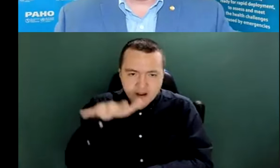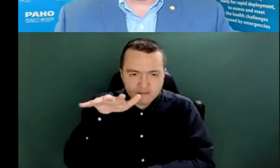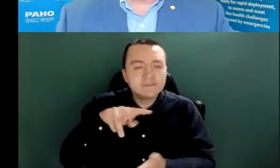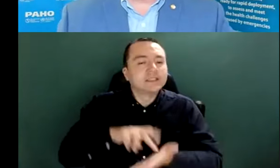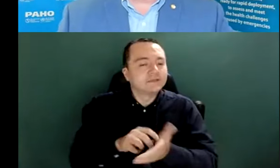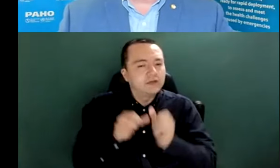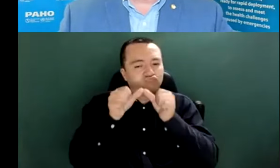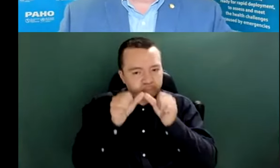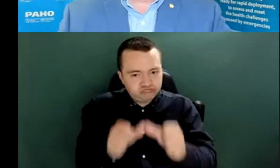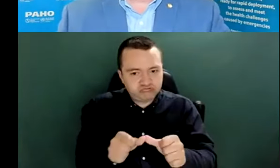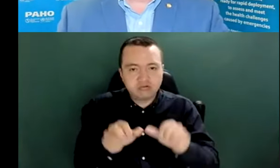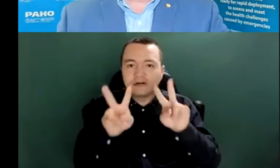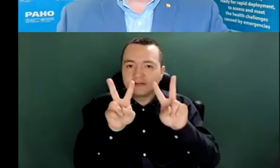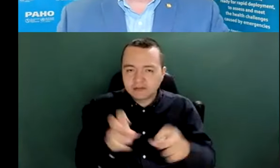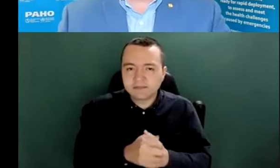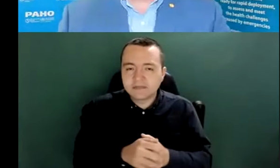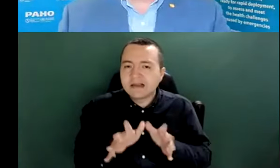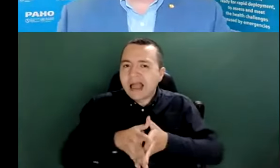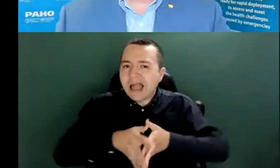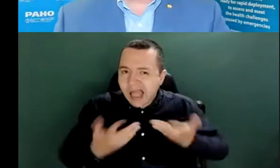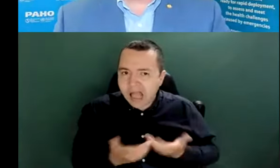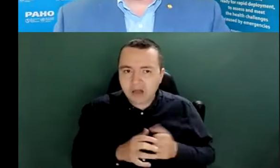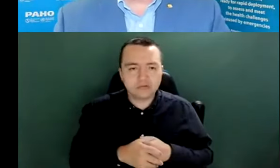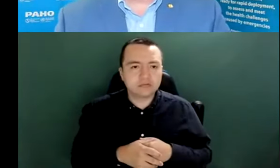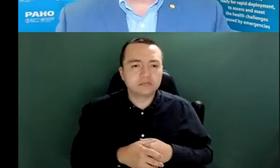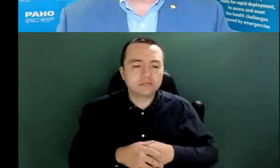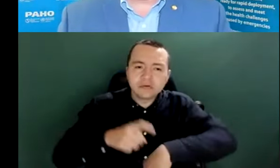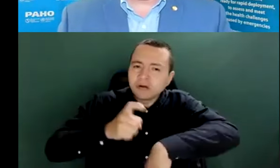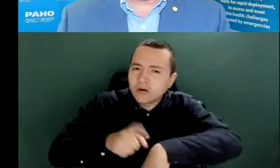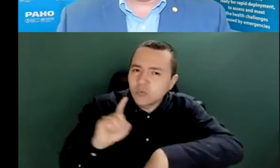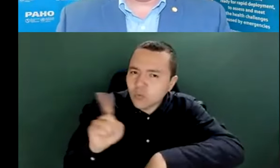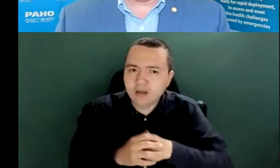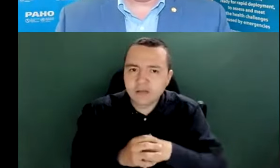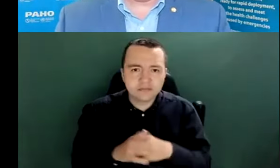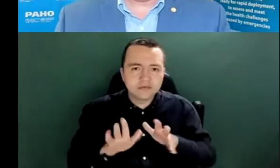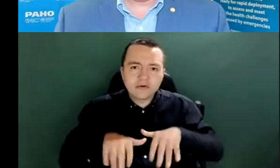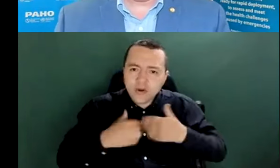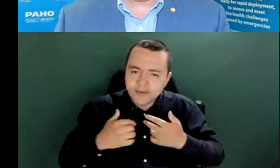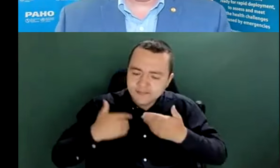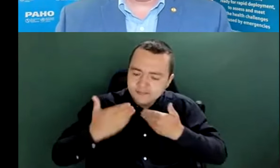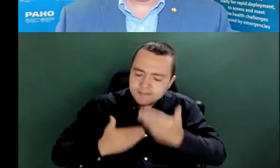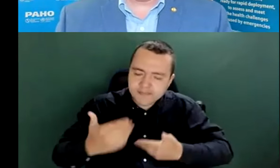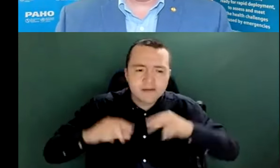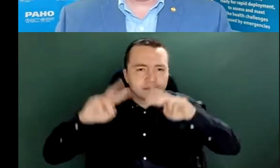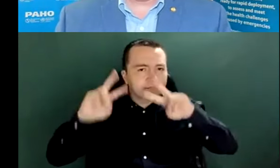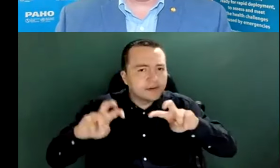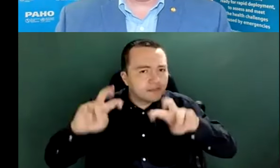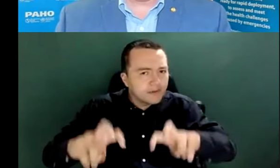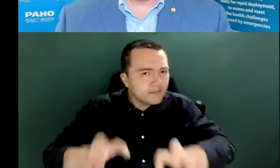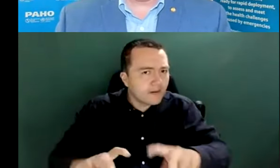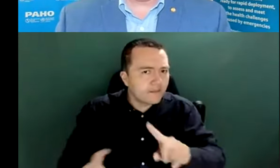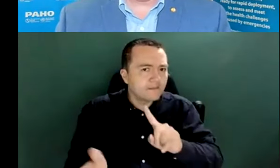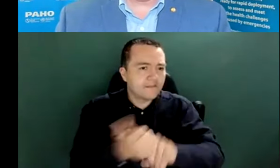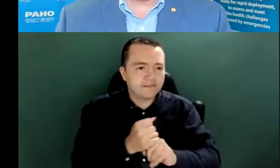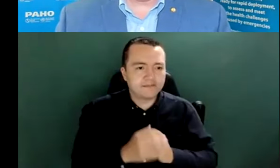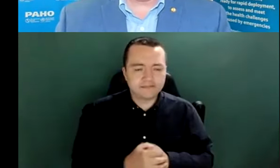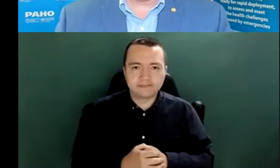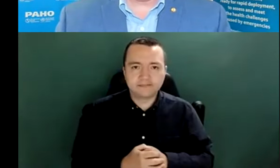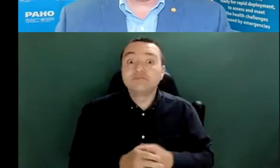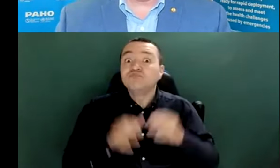se hizo, cuándo se hizo la búsqueda, cuán amplia fue la búsqueda y los hallazgos principales, pero agregamos las